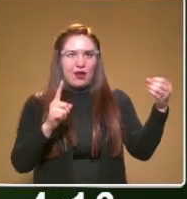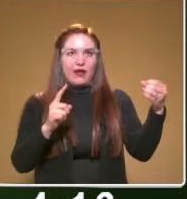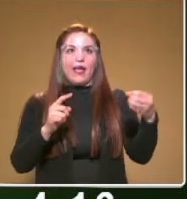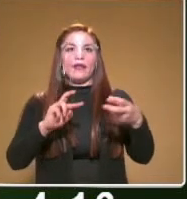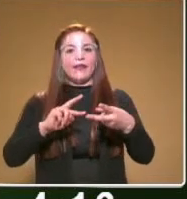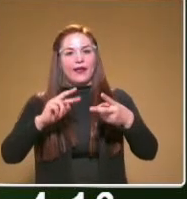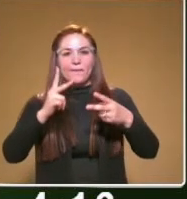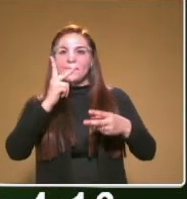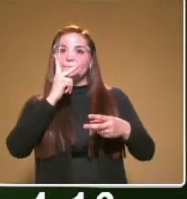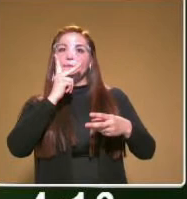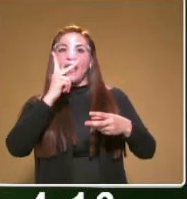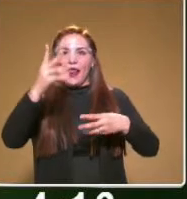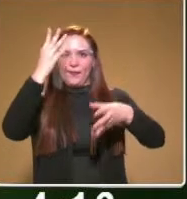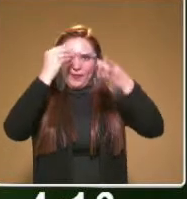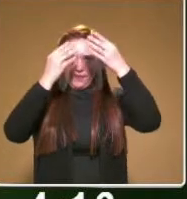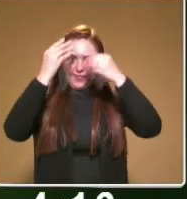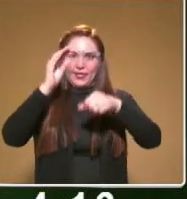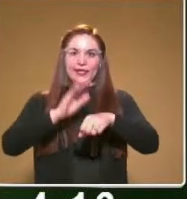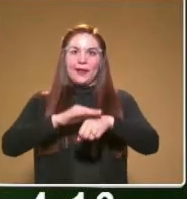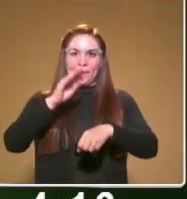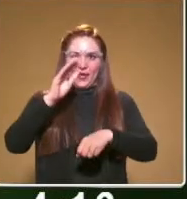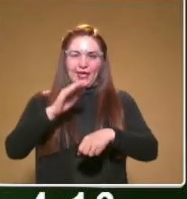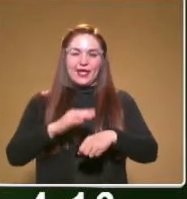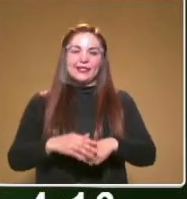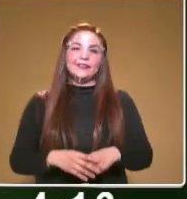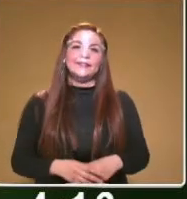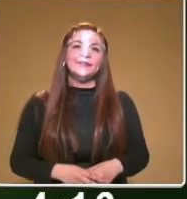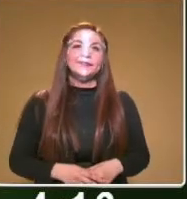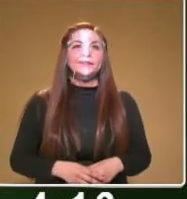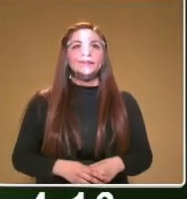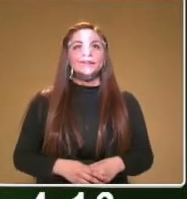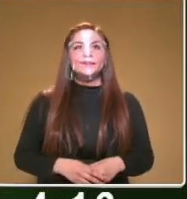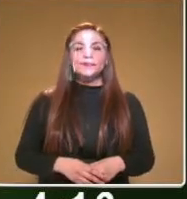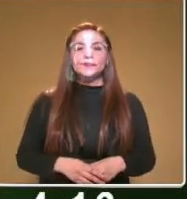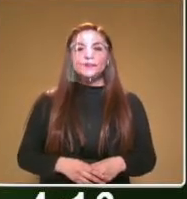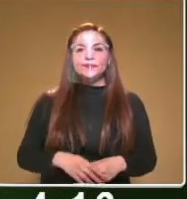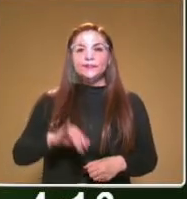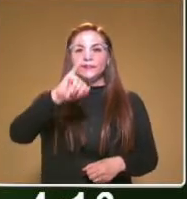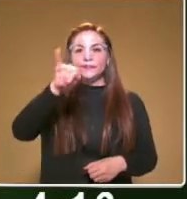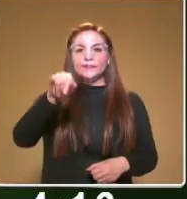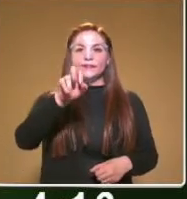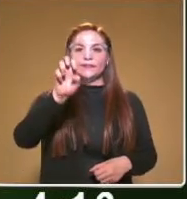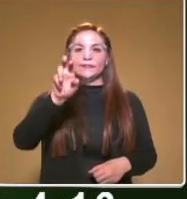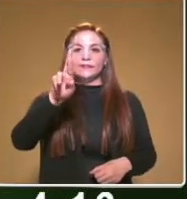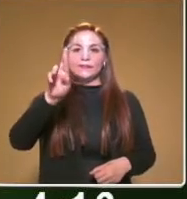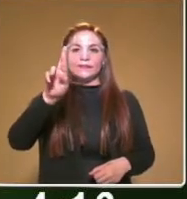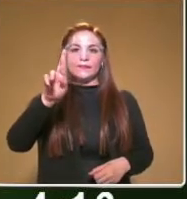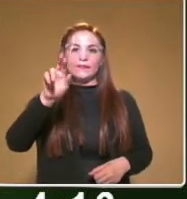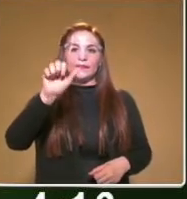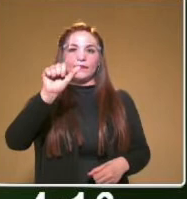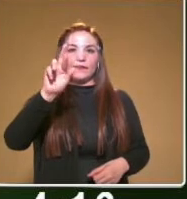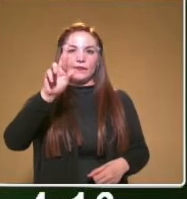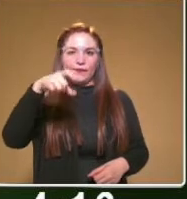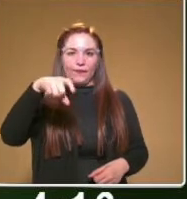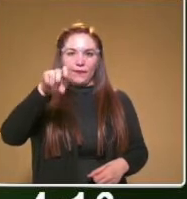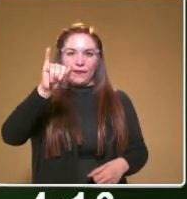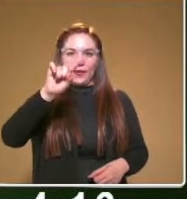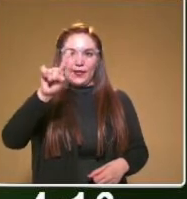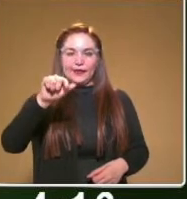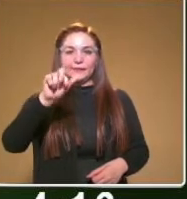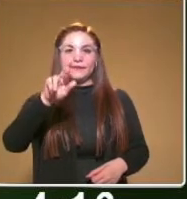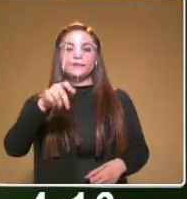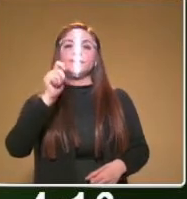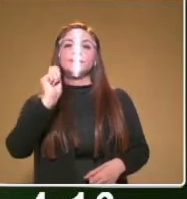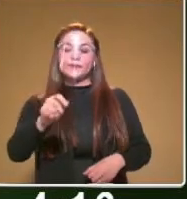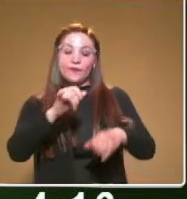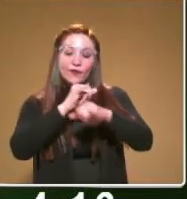mismas palabritas, ¿verdad? Tenemos que agregarle ahí un grado de dificultad. Jerarquizar es dar orden a la información. O